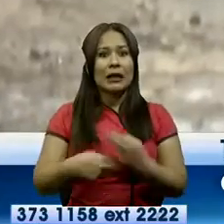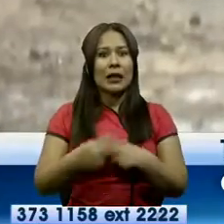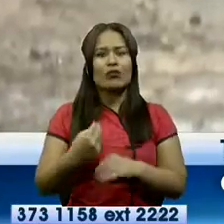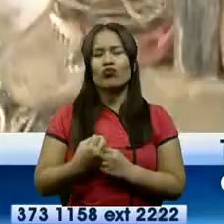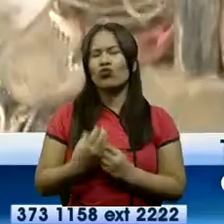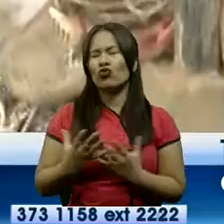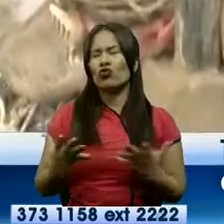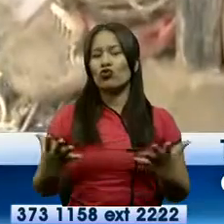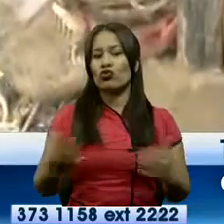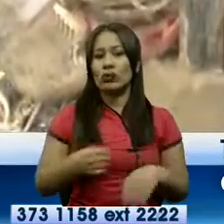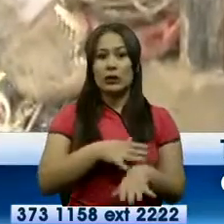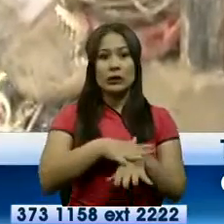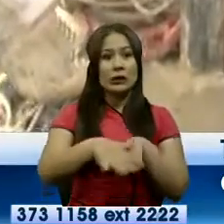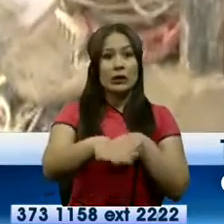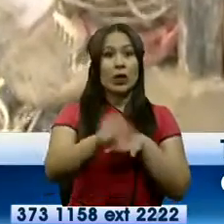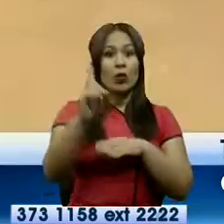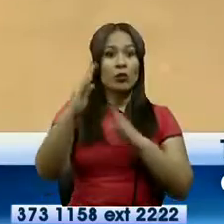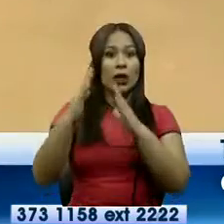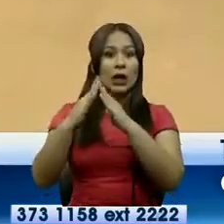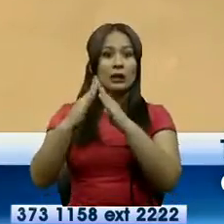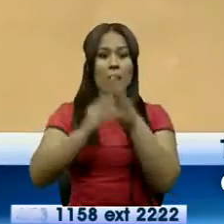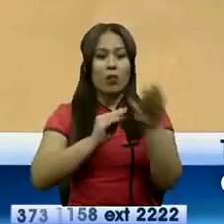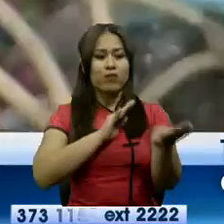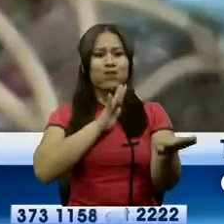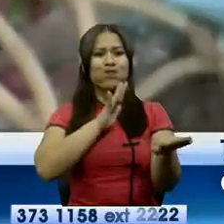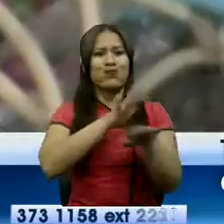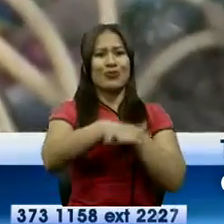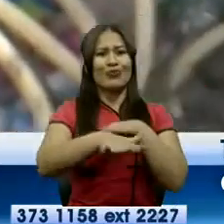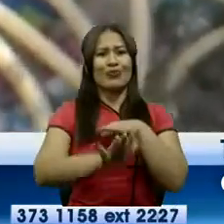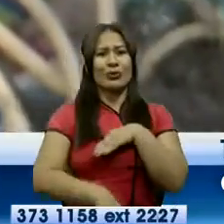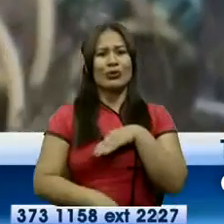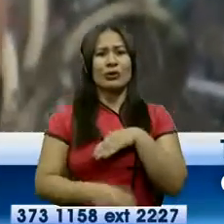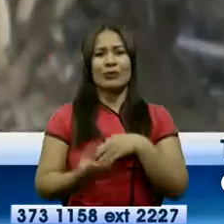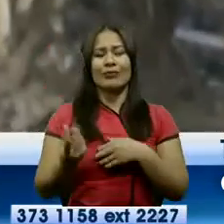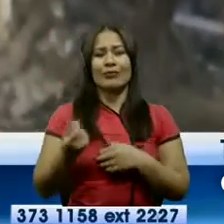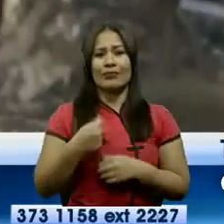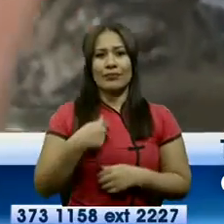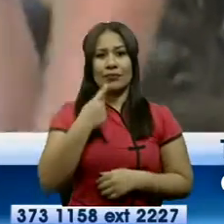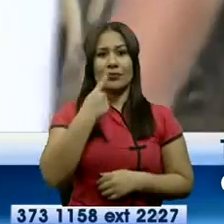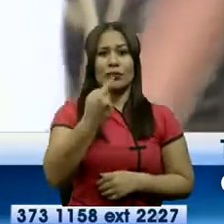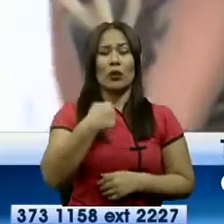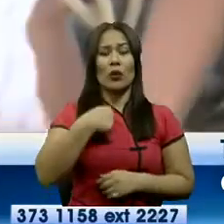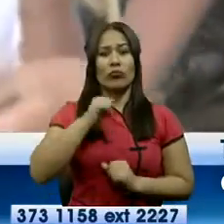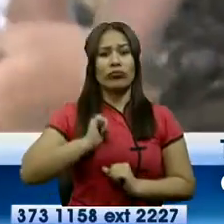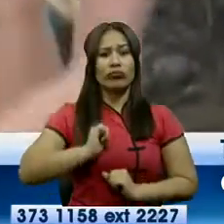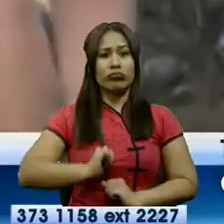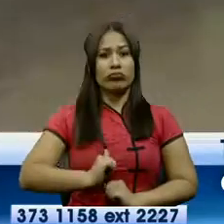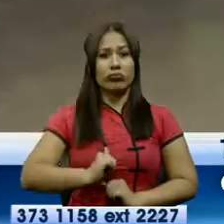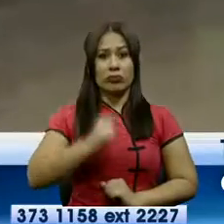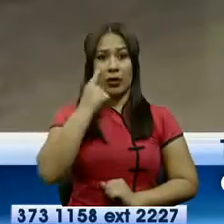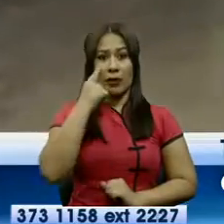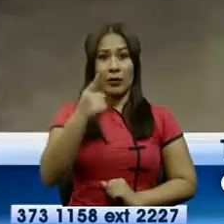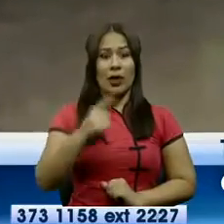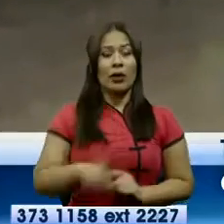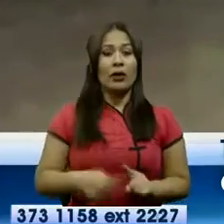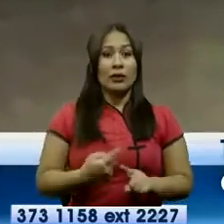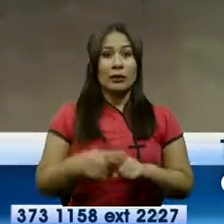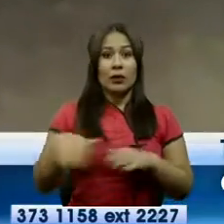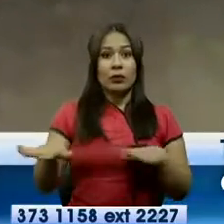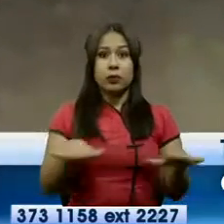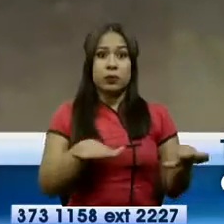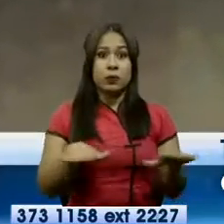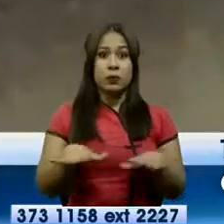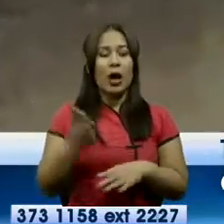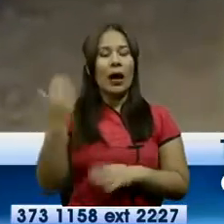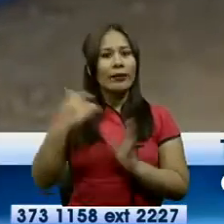río además se llevó una vivienda, cuenta una de las afectadas. Yo aquí, miren, cuando el terremoto se me llevó y ahora el